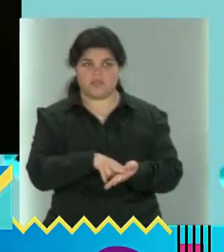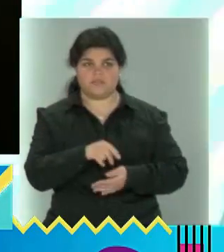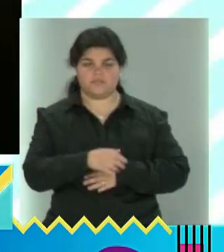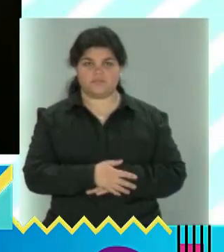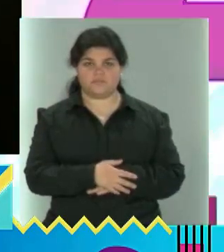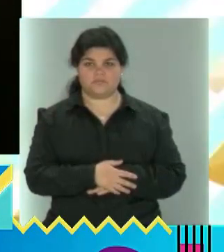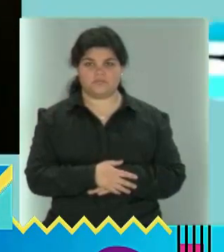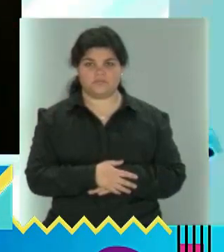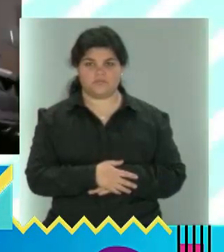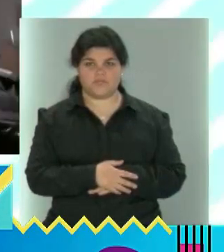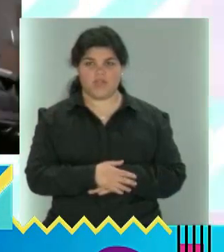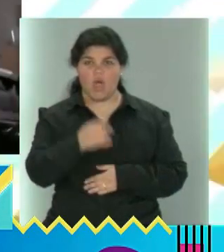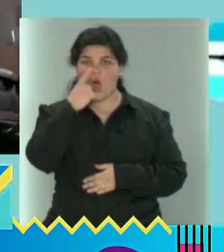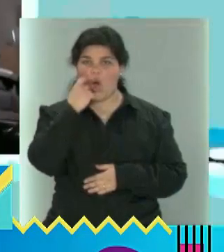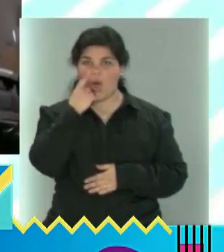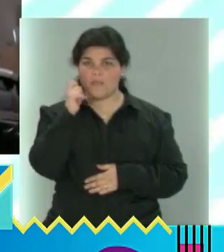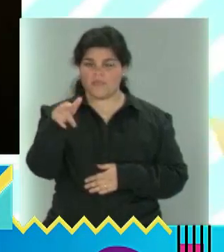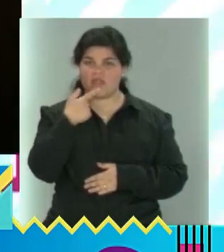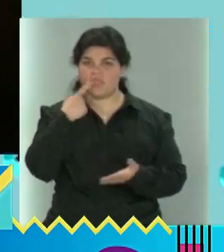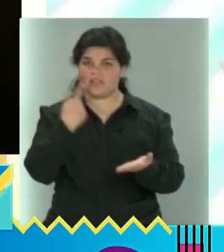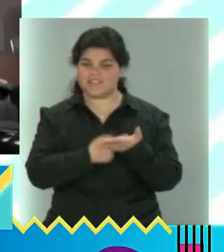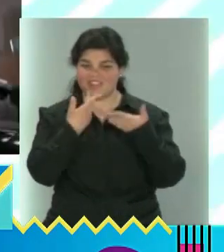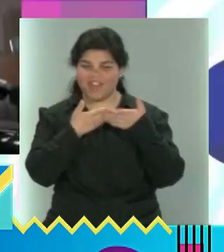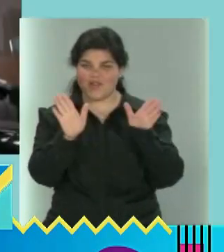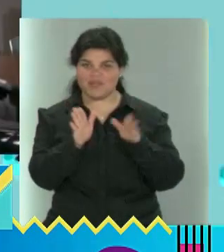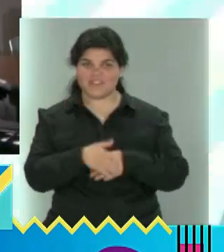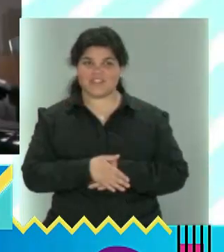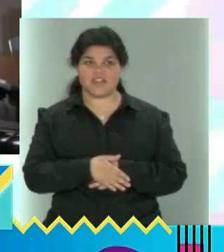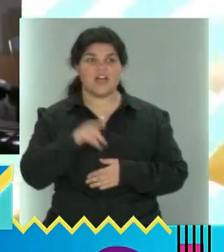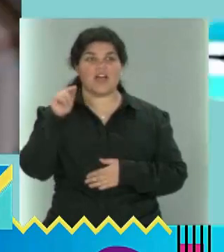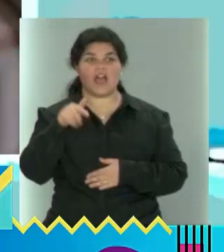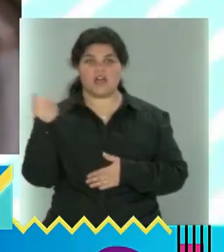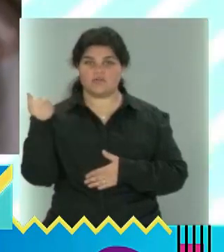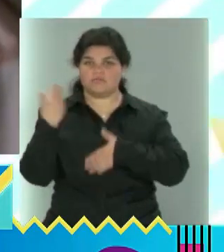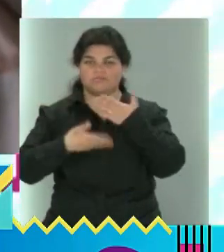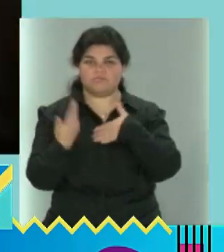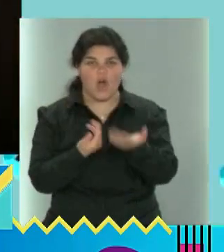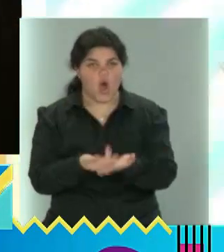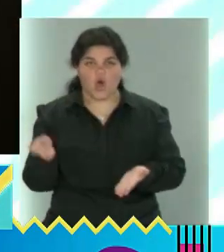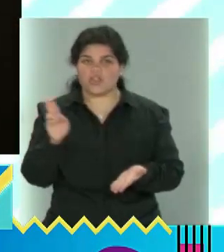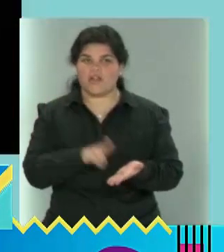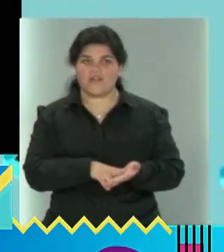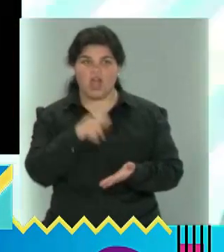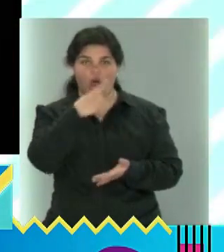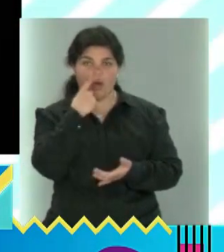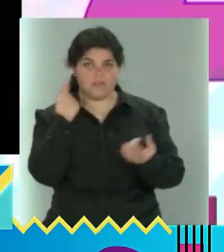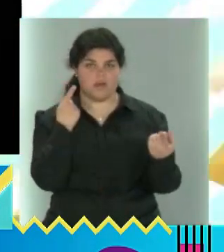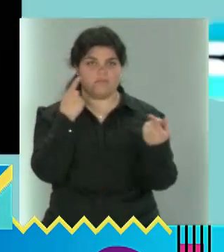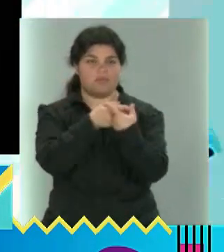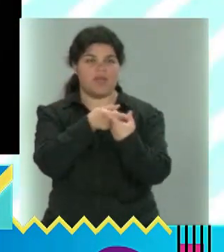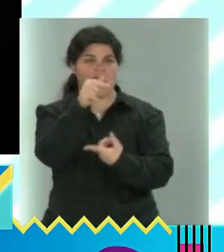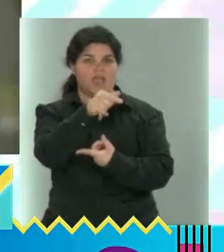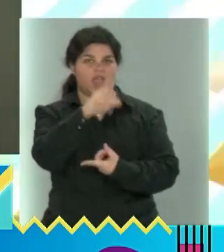Una vez que Johnny Lawrence decide abrir el dojo, se reaviva su rivalidad con Daniel LaRusso, que ahora es un